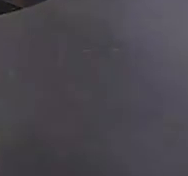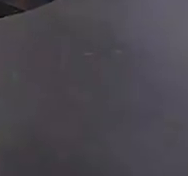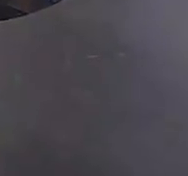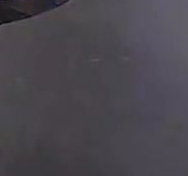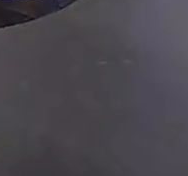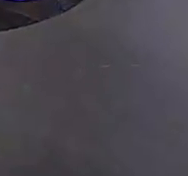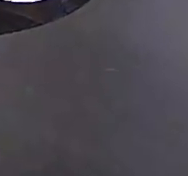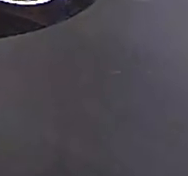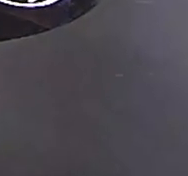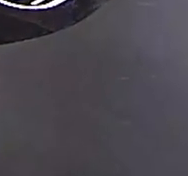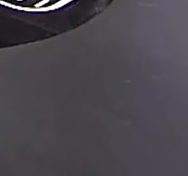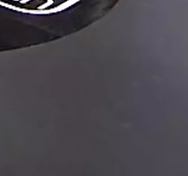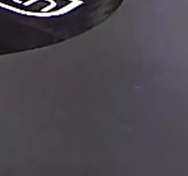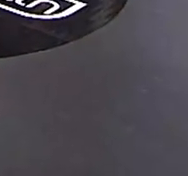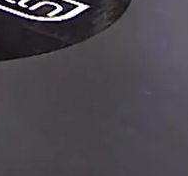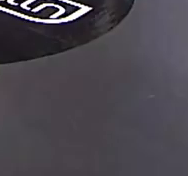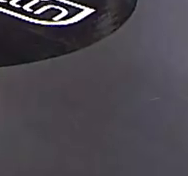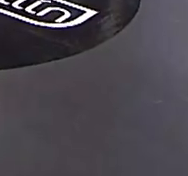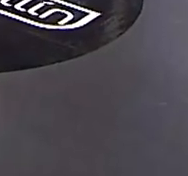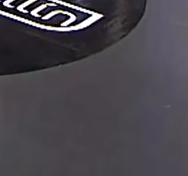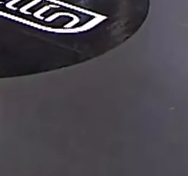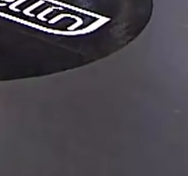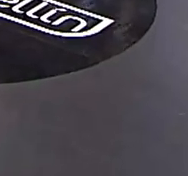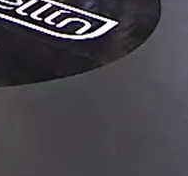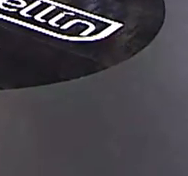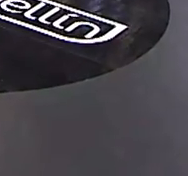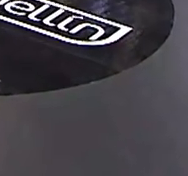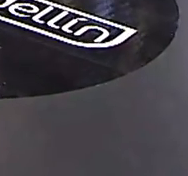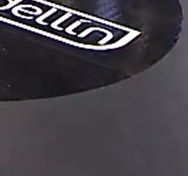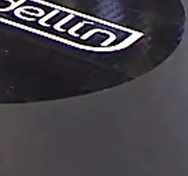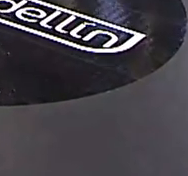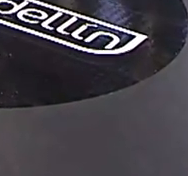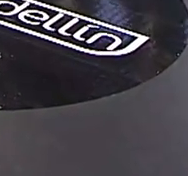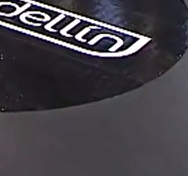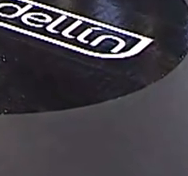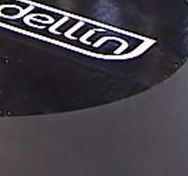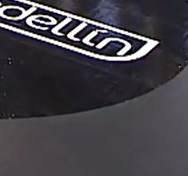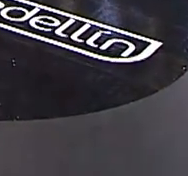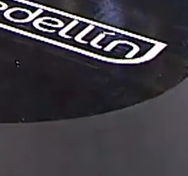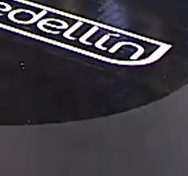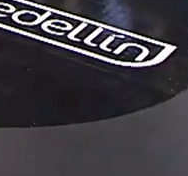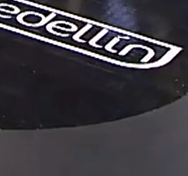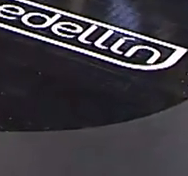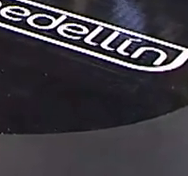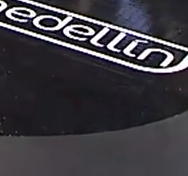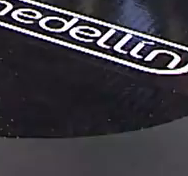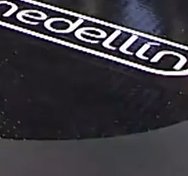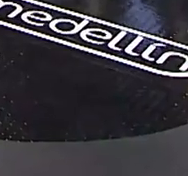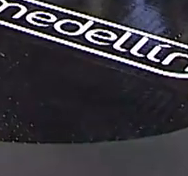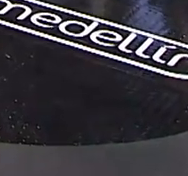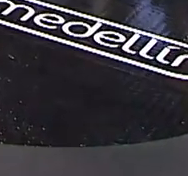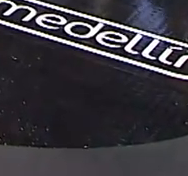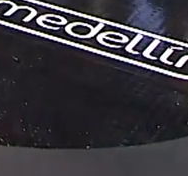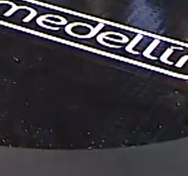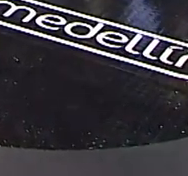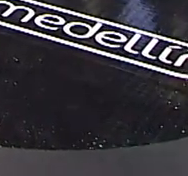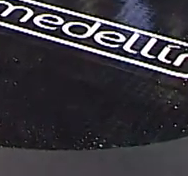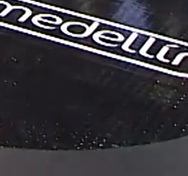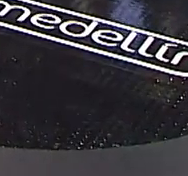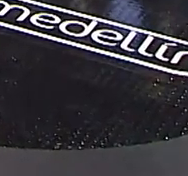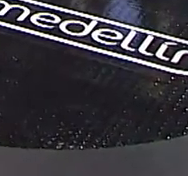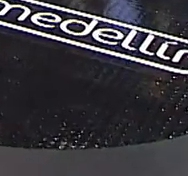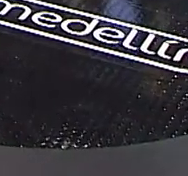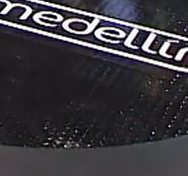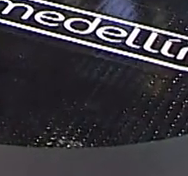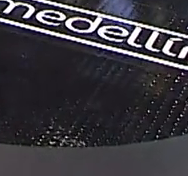candidato en este caso felipe para lado que es el el dueño de esa pregunta perfecto estoy muy de acuerdo con wang felipe porque